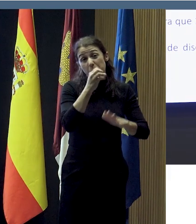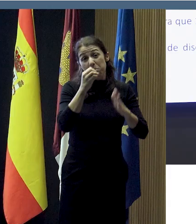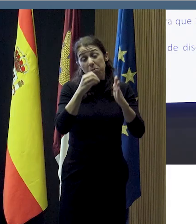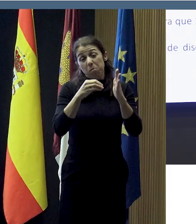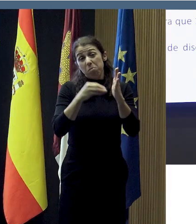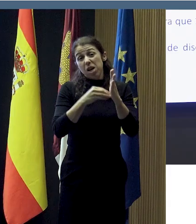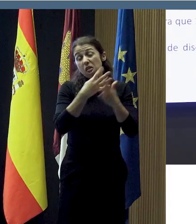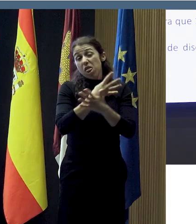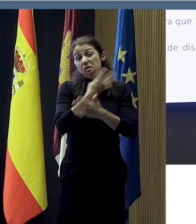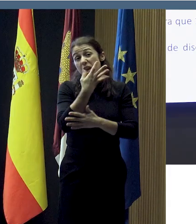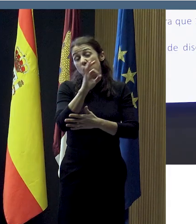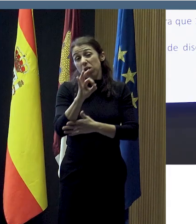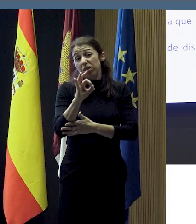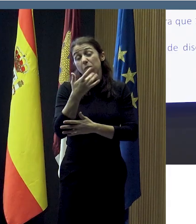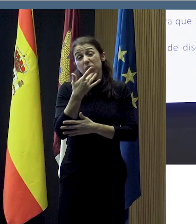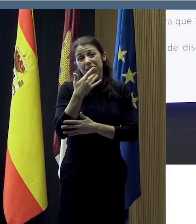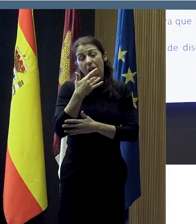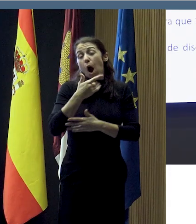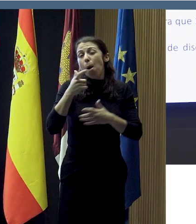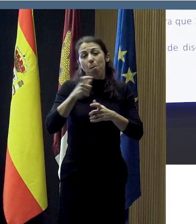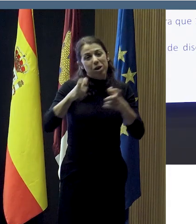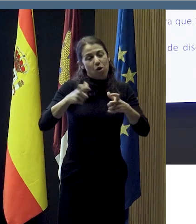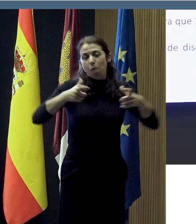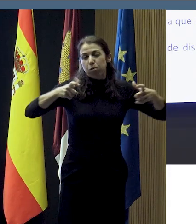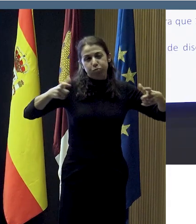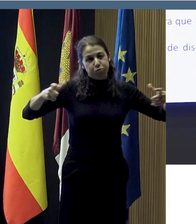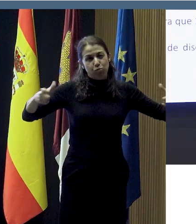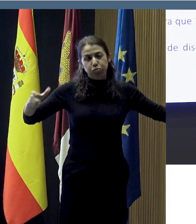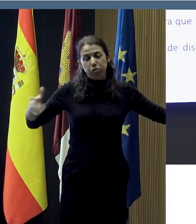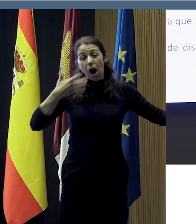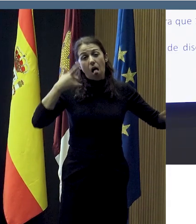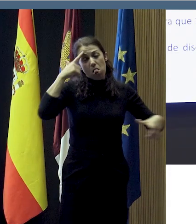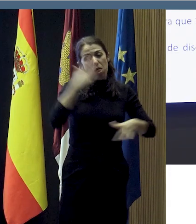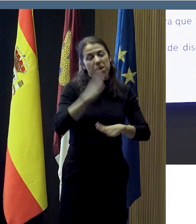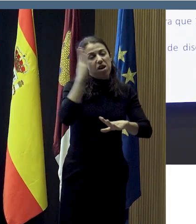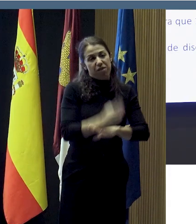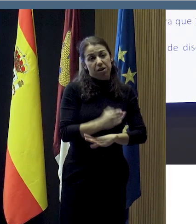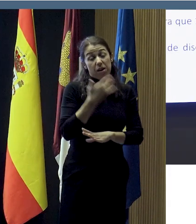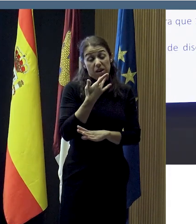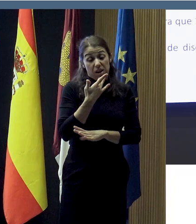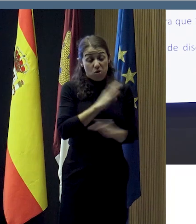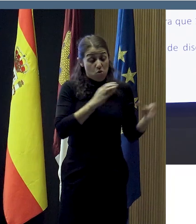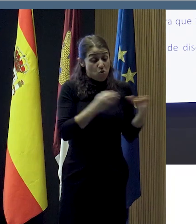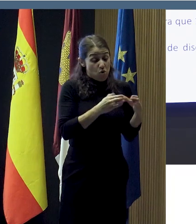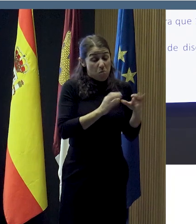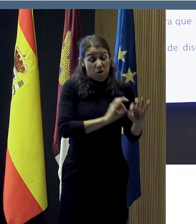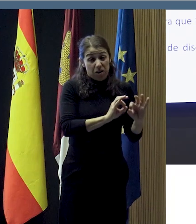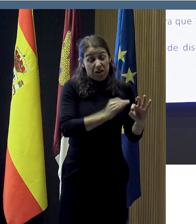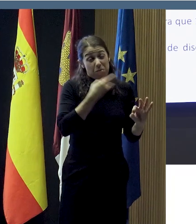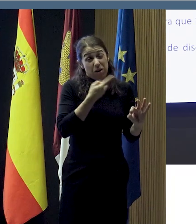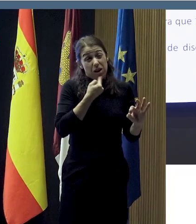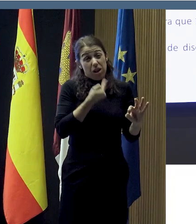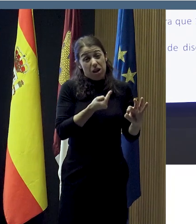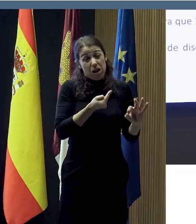de 131 millones de personas en el mundo entero que sufren algún tipo de demencia. Dentro de ello, tenemos que